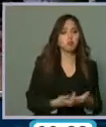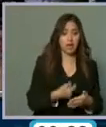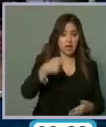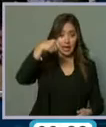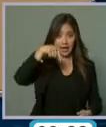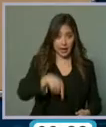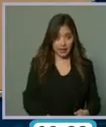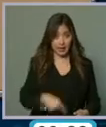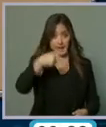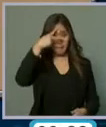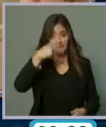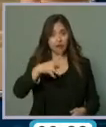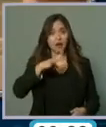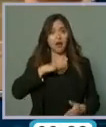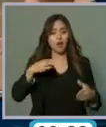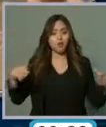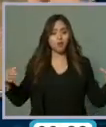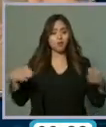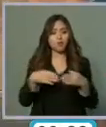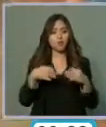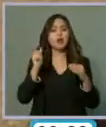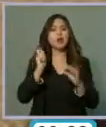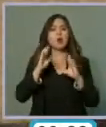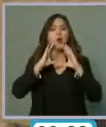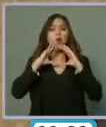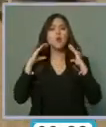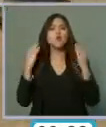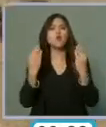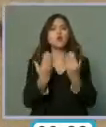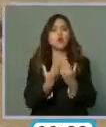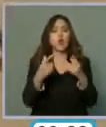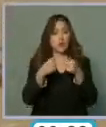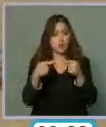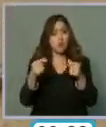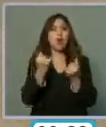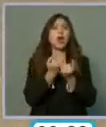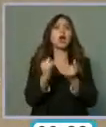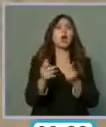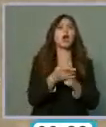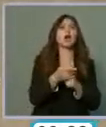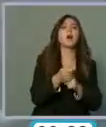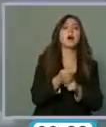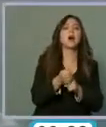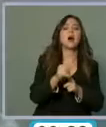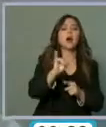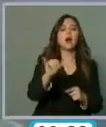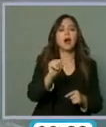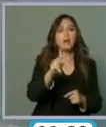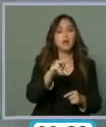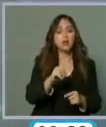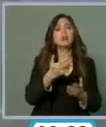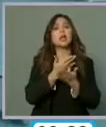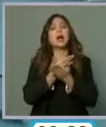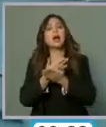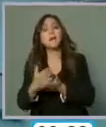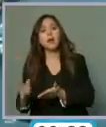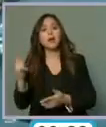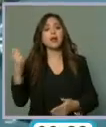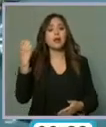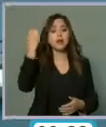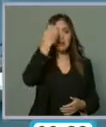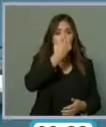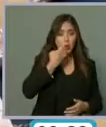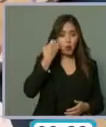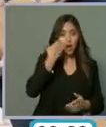una comunidad fuerte, los cacahuates japoneses, acuérdense, y bueno, muchas otras cosas. También hay un colegio japonés donde tanto